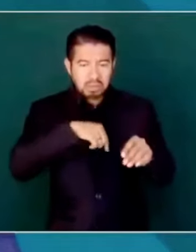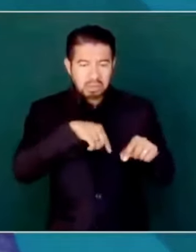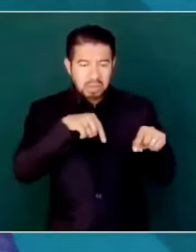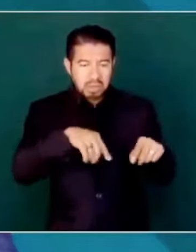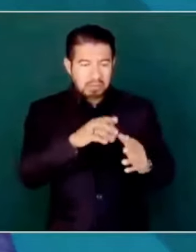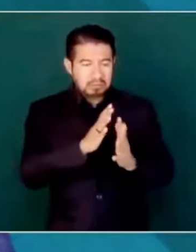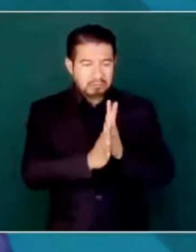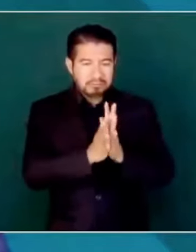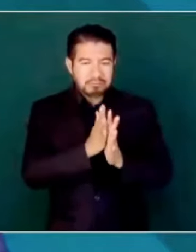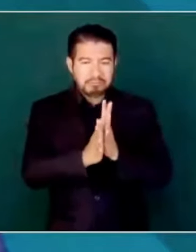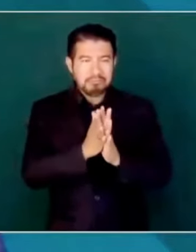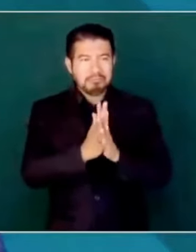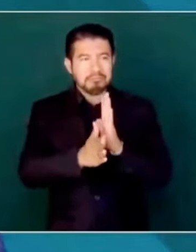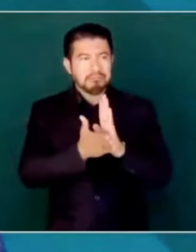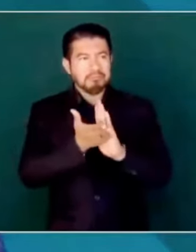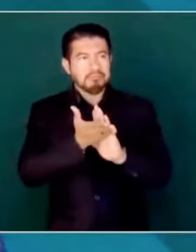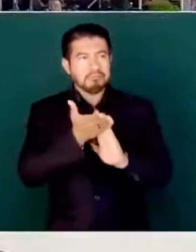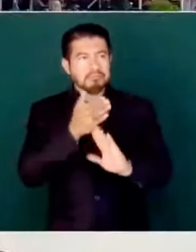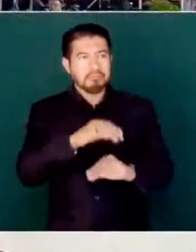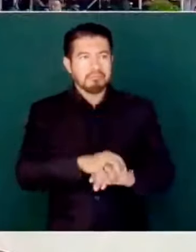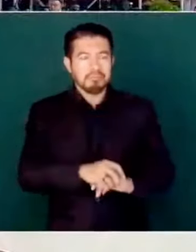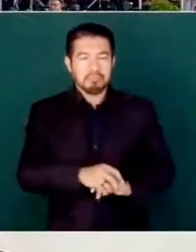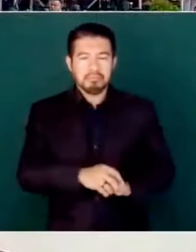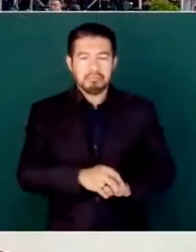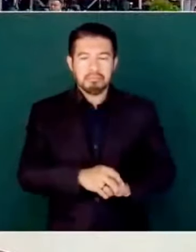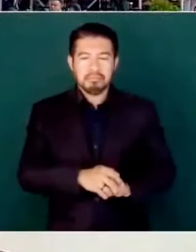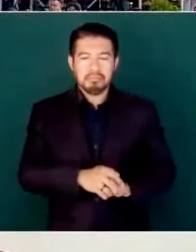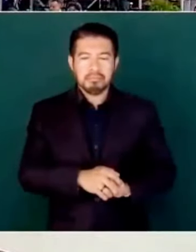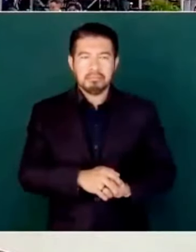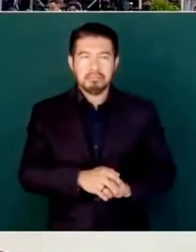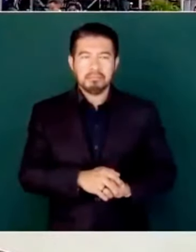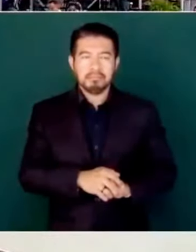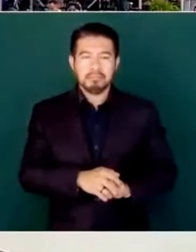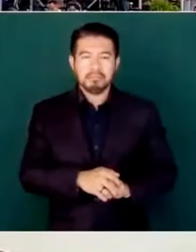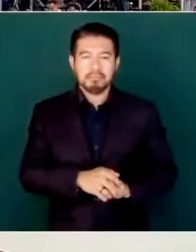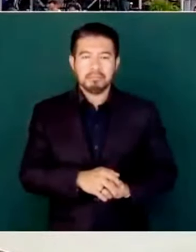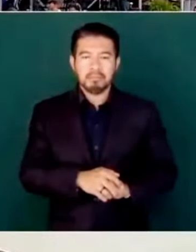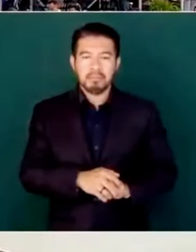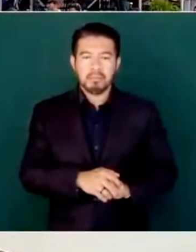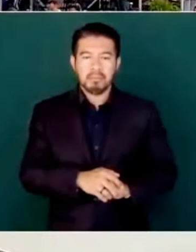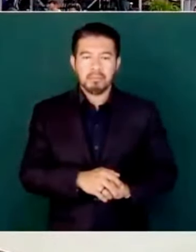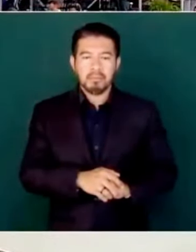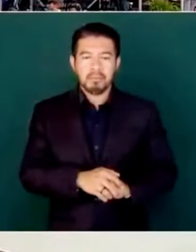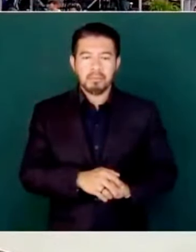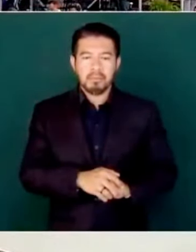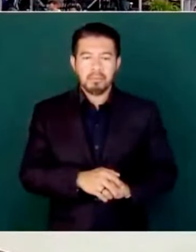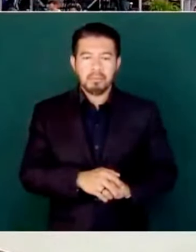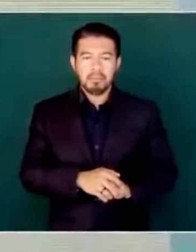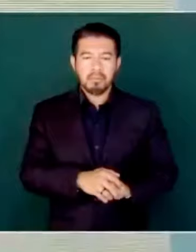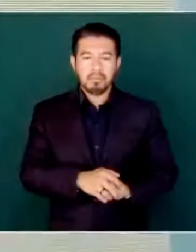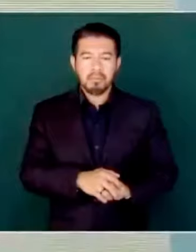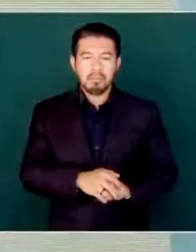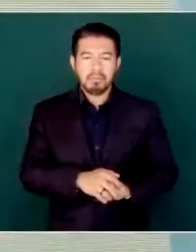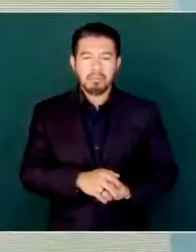porque